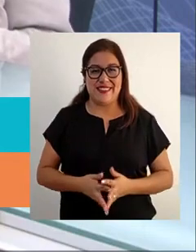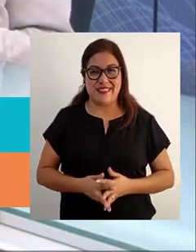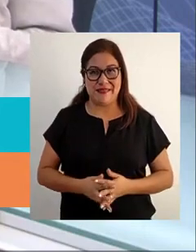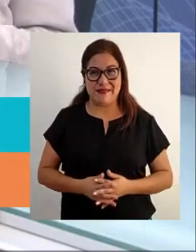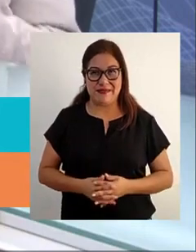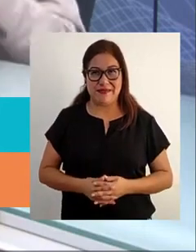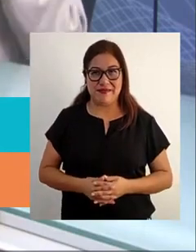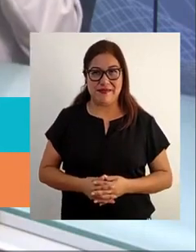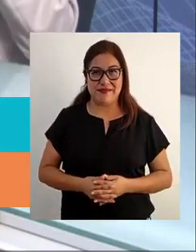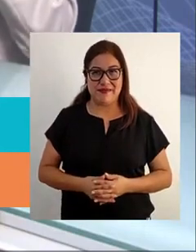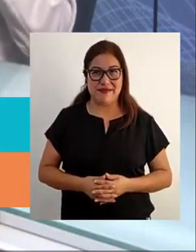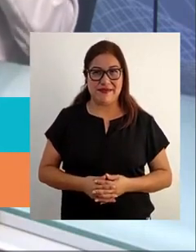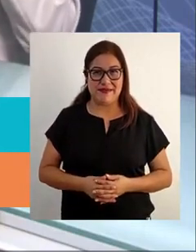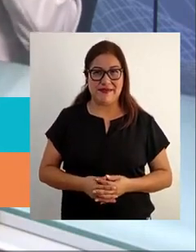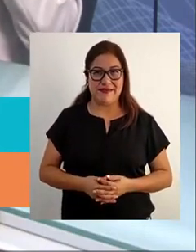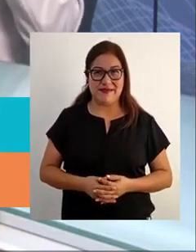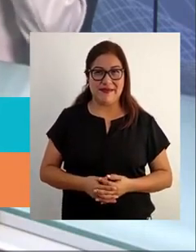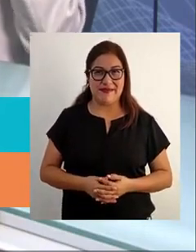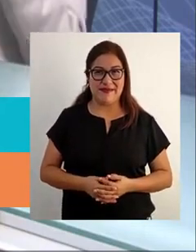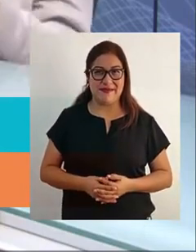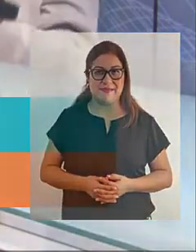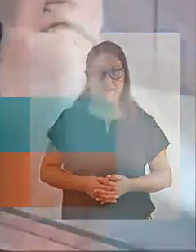Barreras.